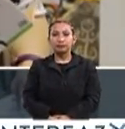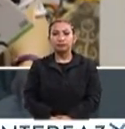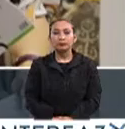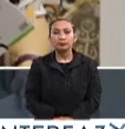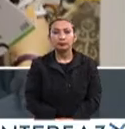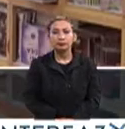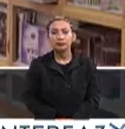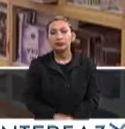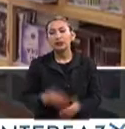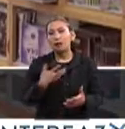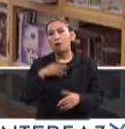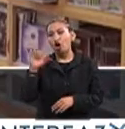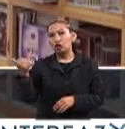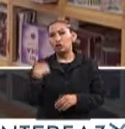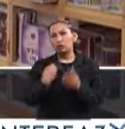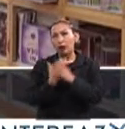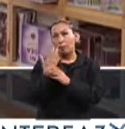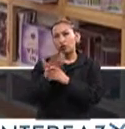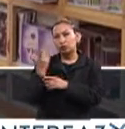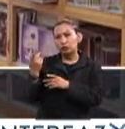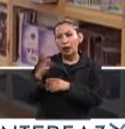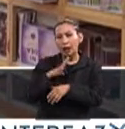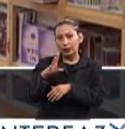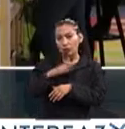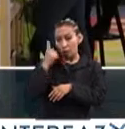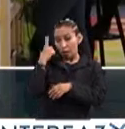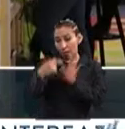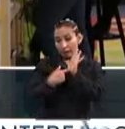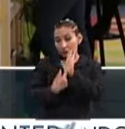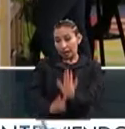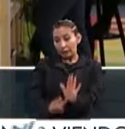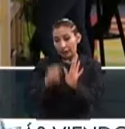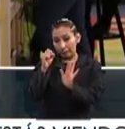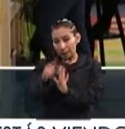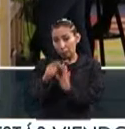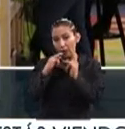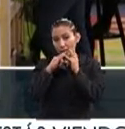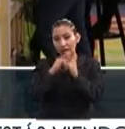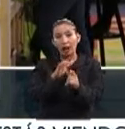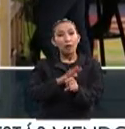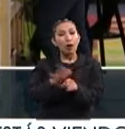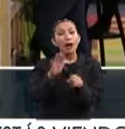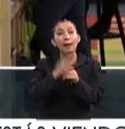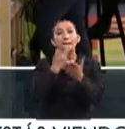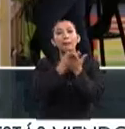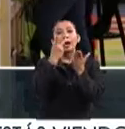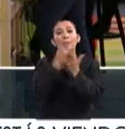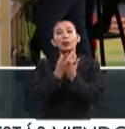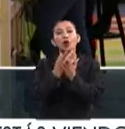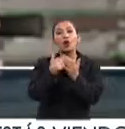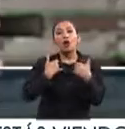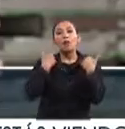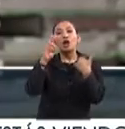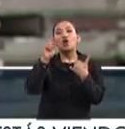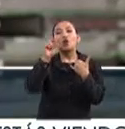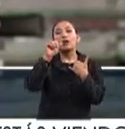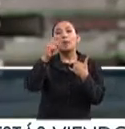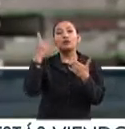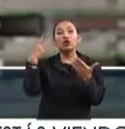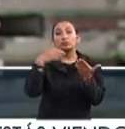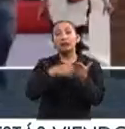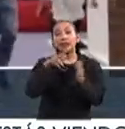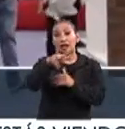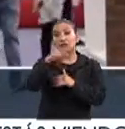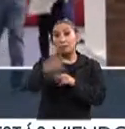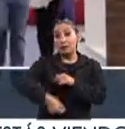¿Qué cosas tenemos de novedades? Bueno, algo que vamos a presentar dentro de la feria va a ser el Premio de Poesía Joven UNAM 2018, que es